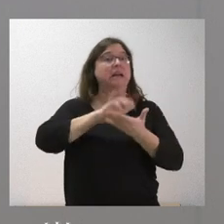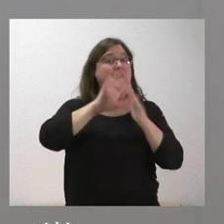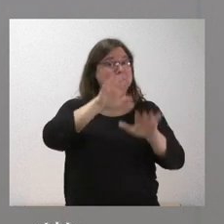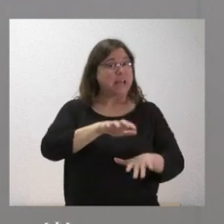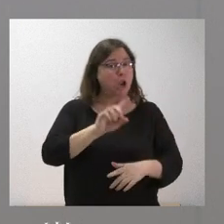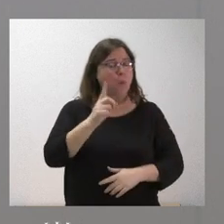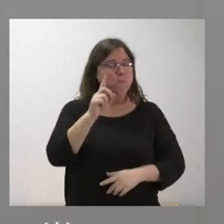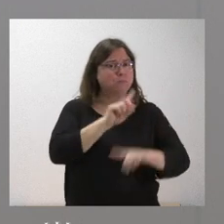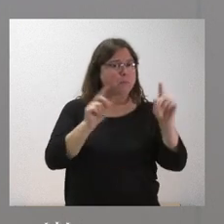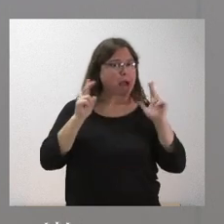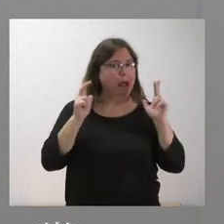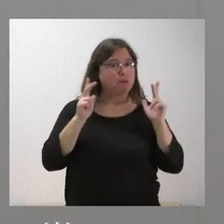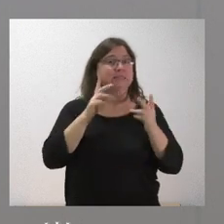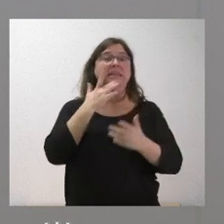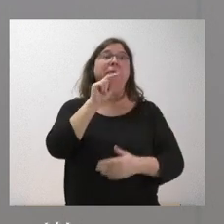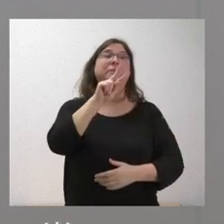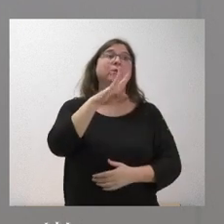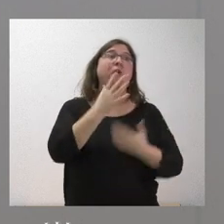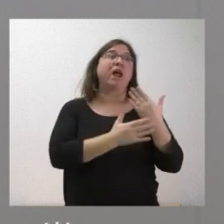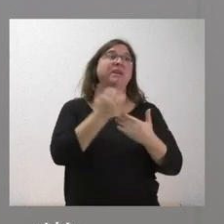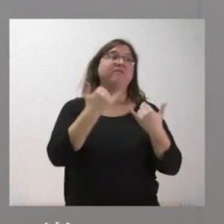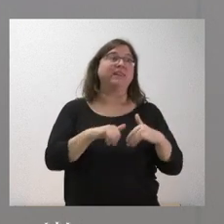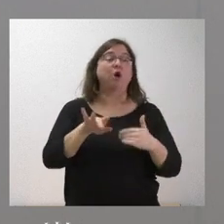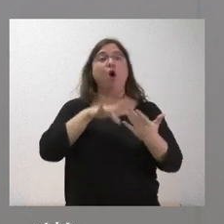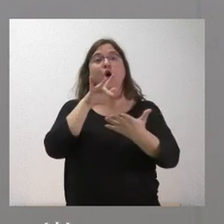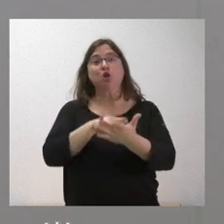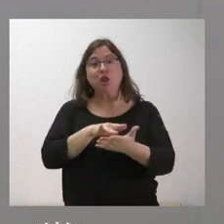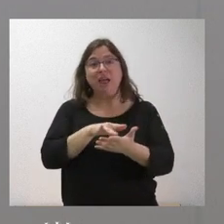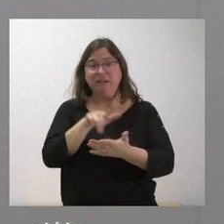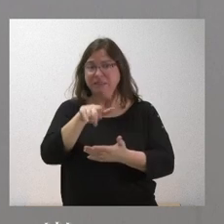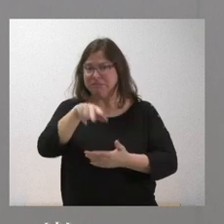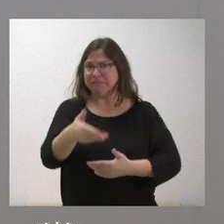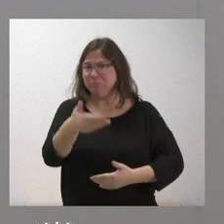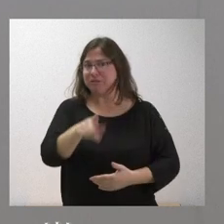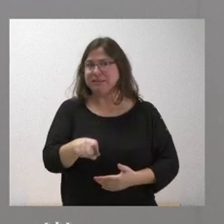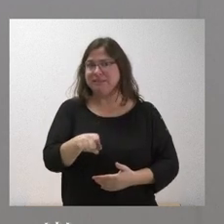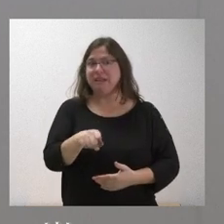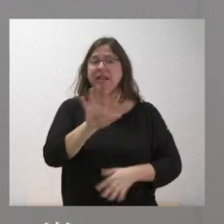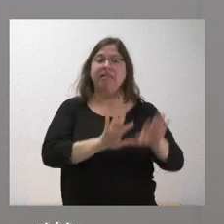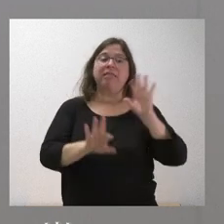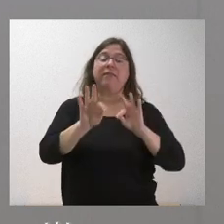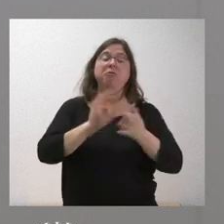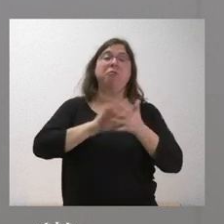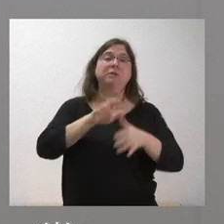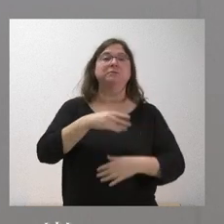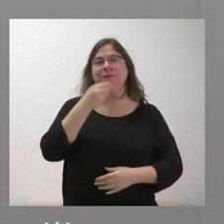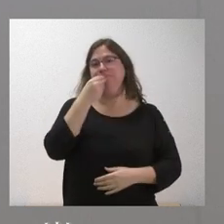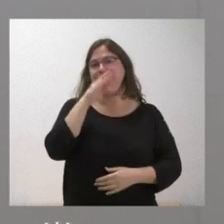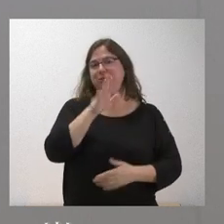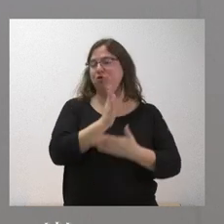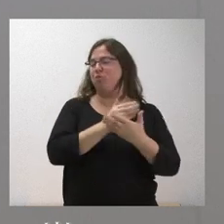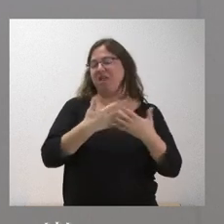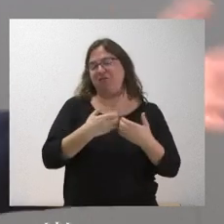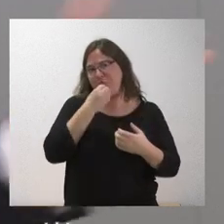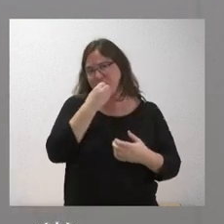es este si el 24 de abril es fiesta o es otro día de los que puede decidir la junta de Castilla de León Pues yo creo que es una comunidad que funciona